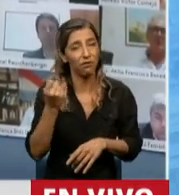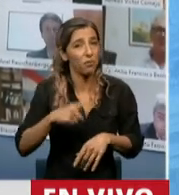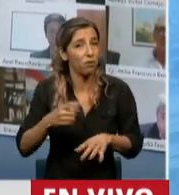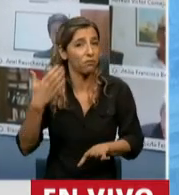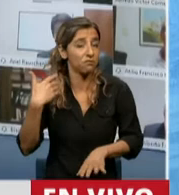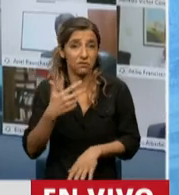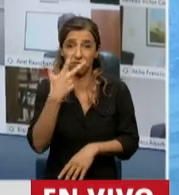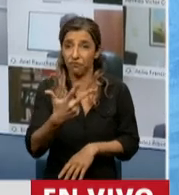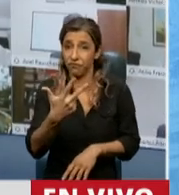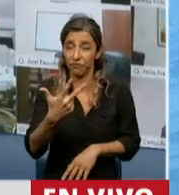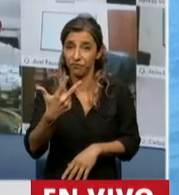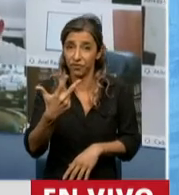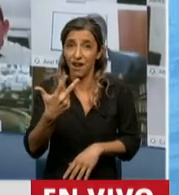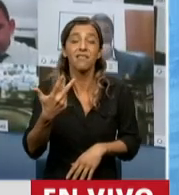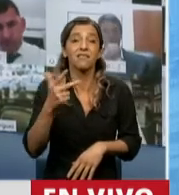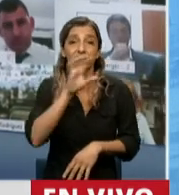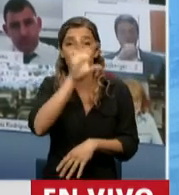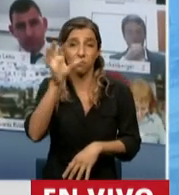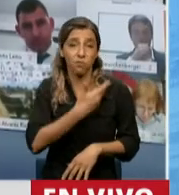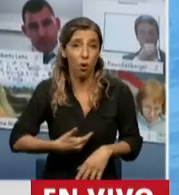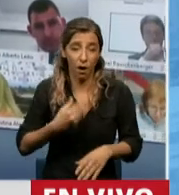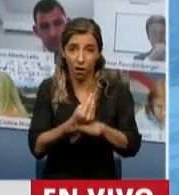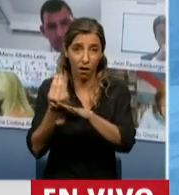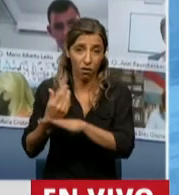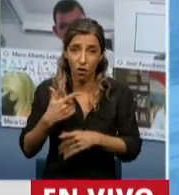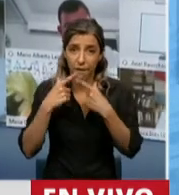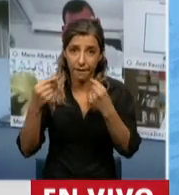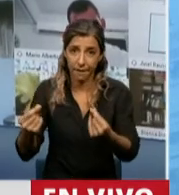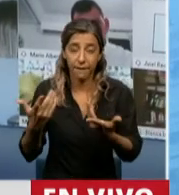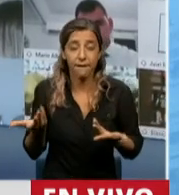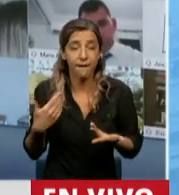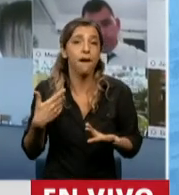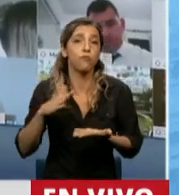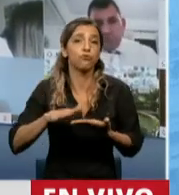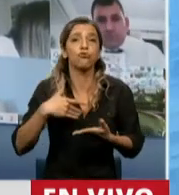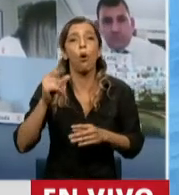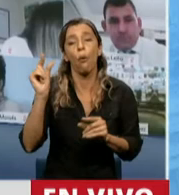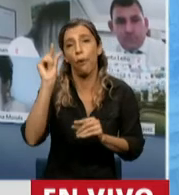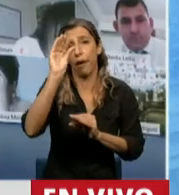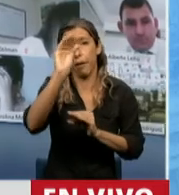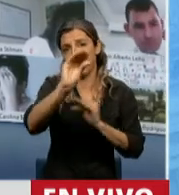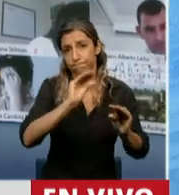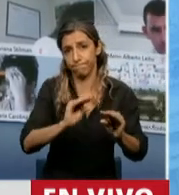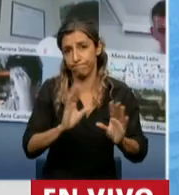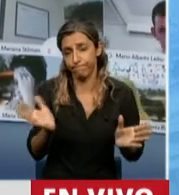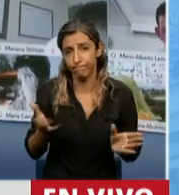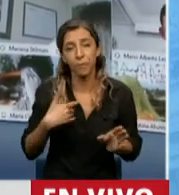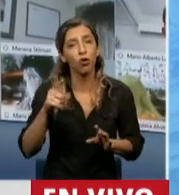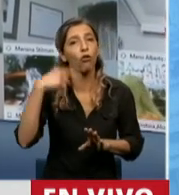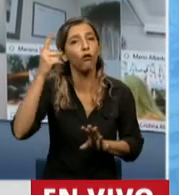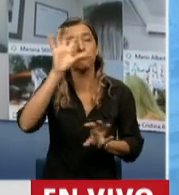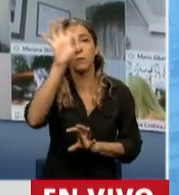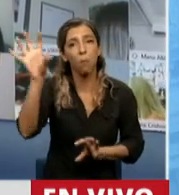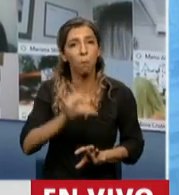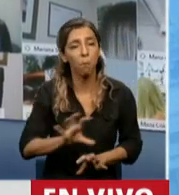los recursos que efectivamente le corresponden a esa provincia. El resto de las provincias, en el esquema